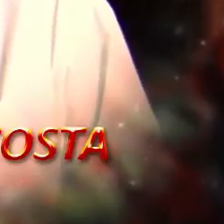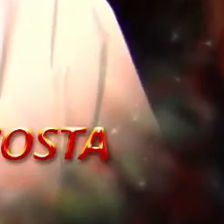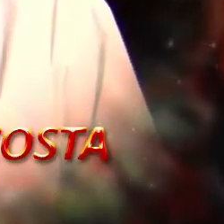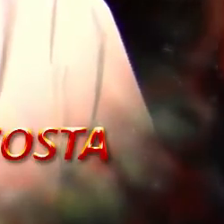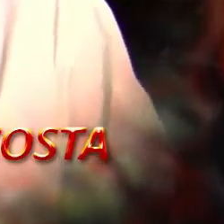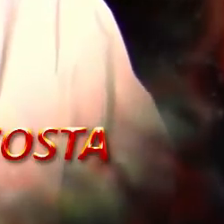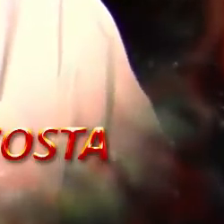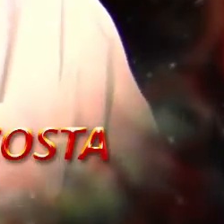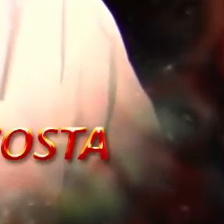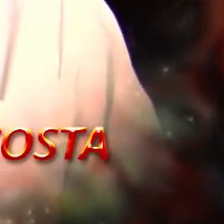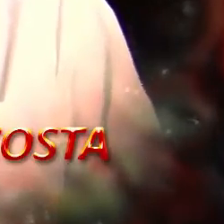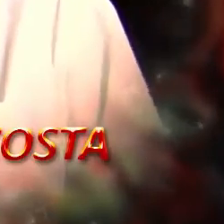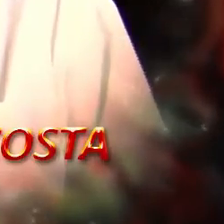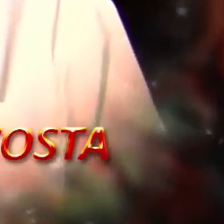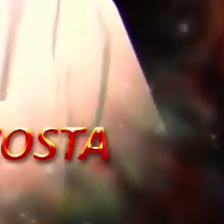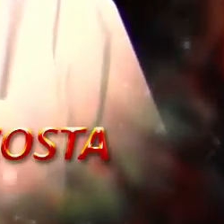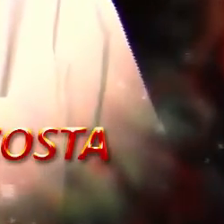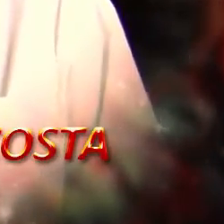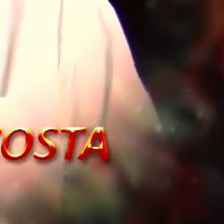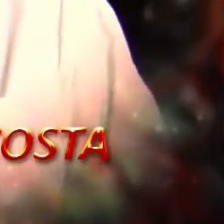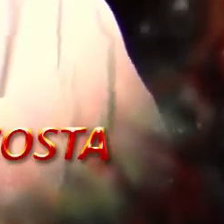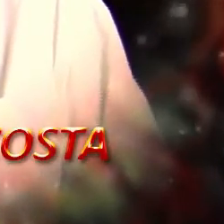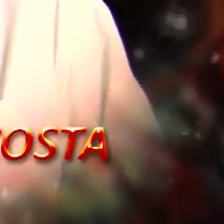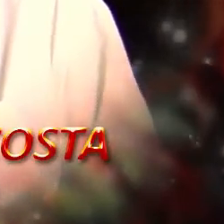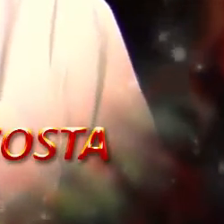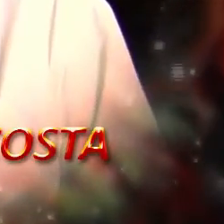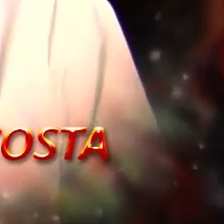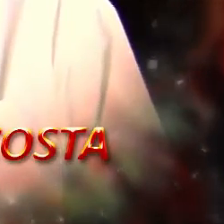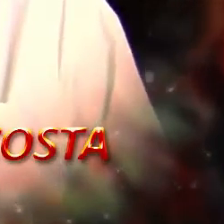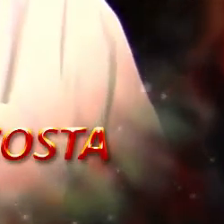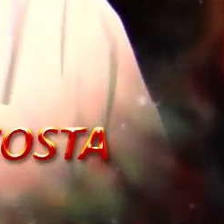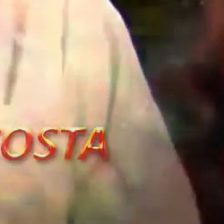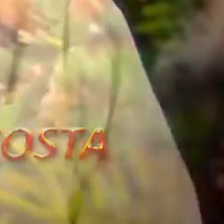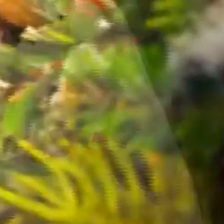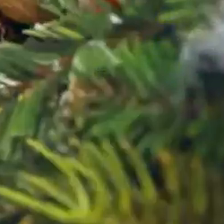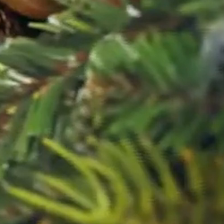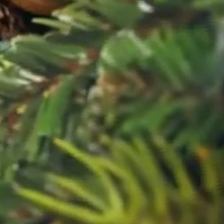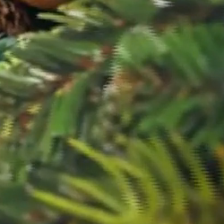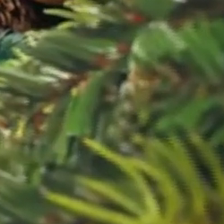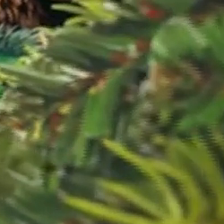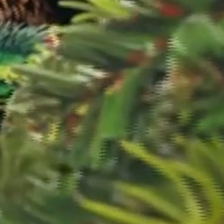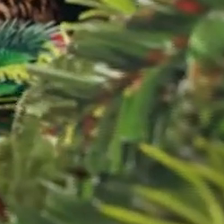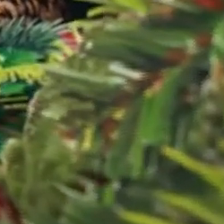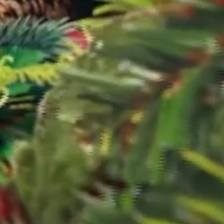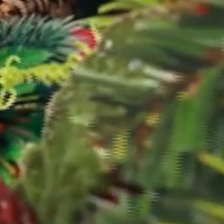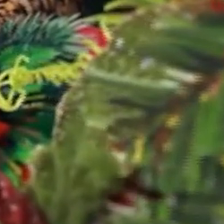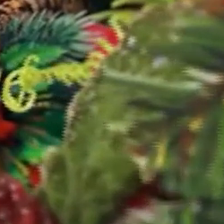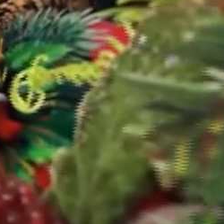diciembre y podamos todos vivir contentos esta Navidad.